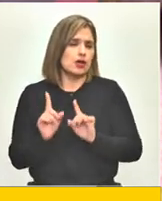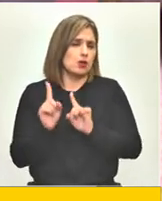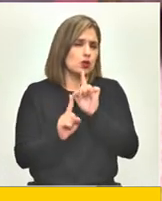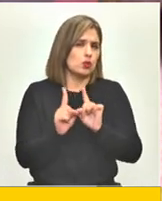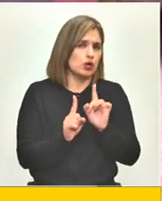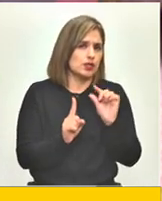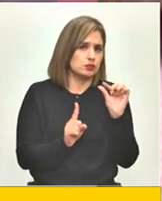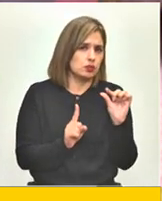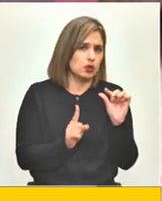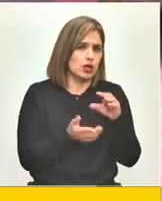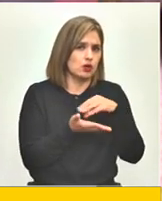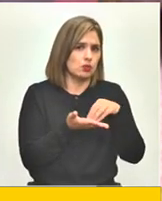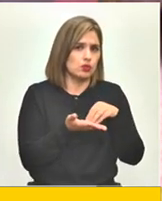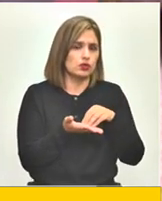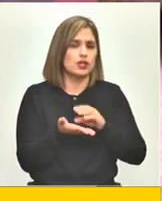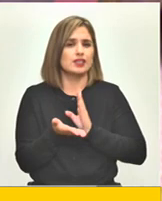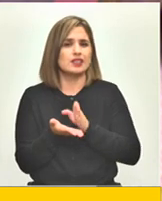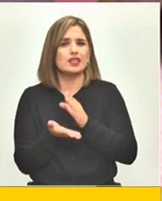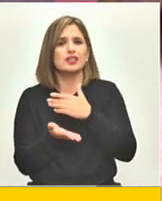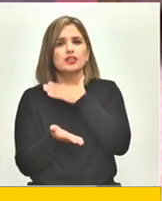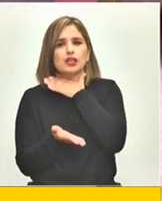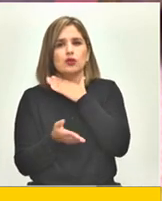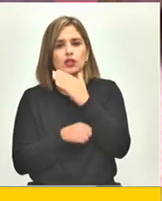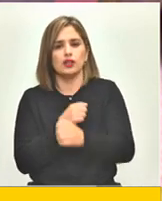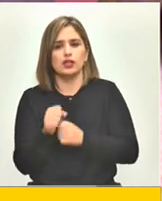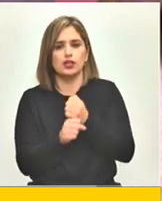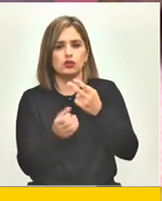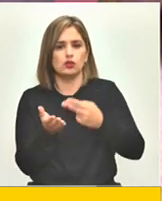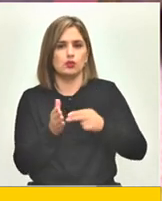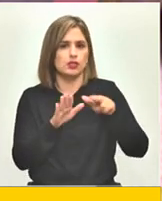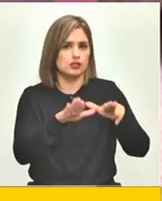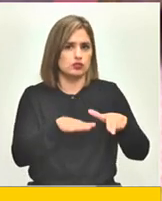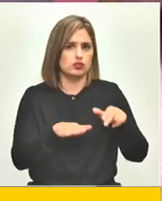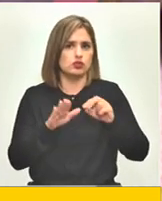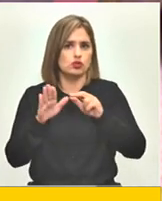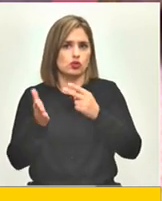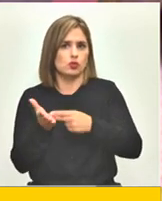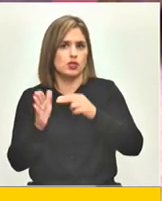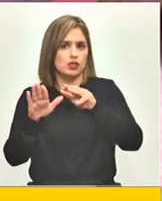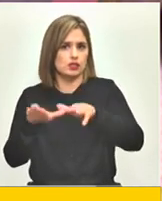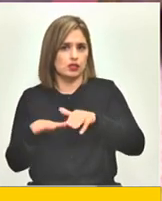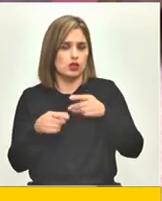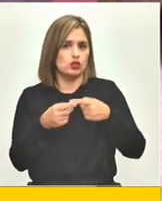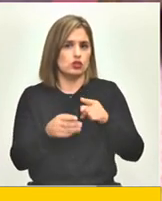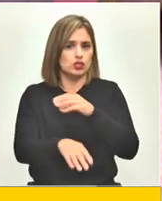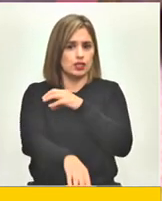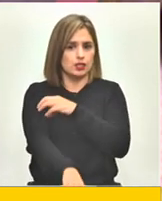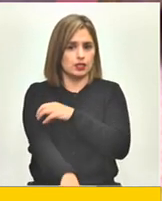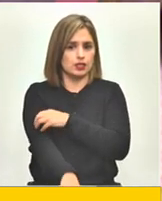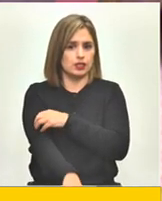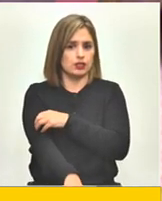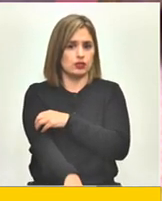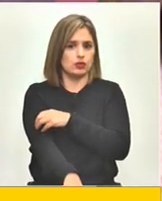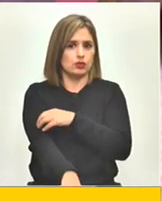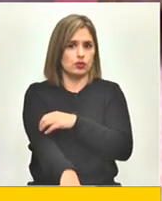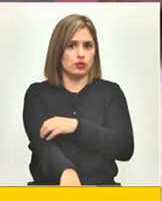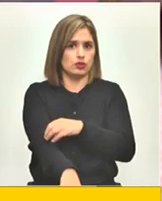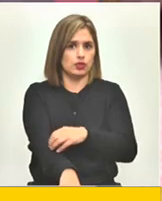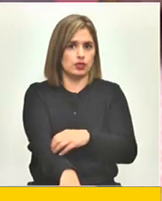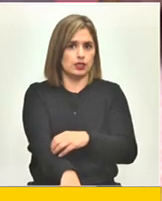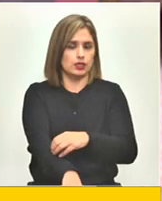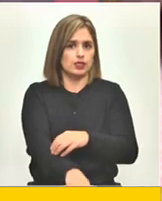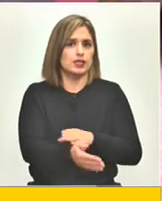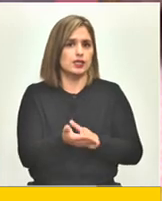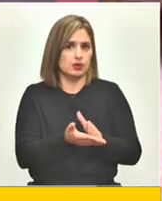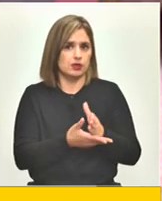aún mantienen rezagos desde el año 2018-2019 y hay otras regiones particularmente la zona centro sur que se